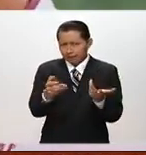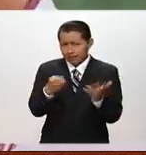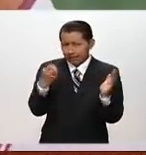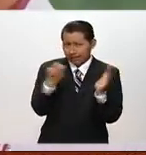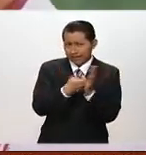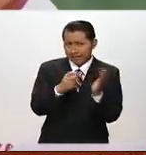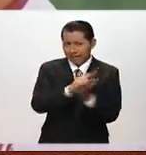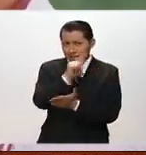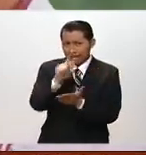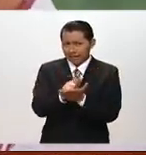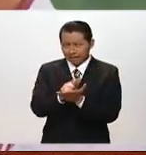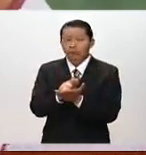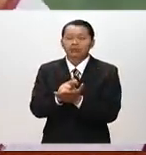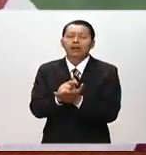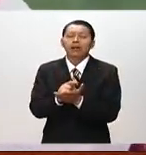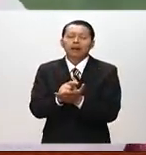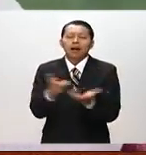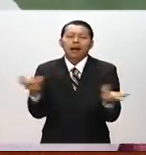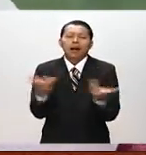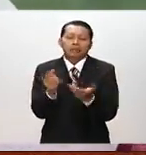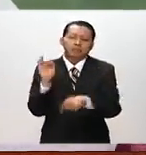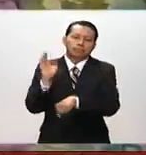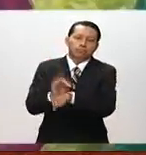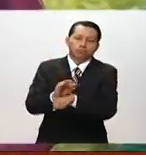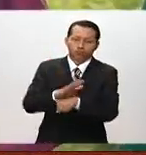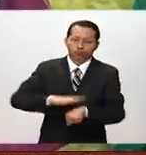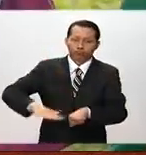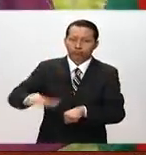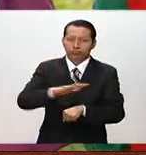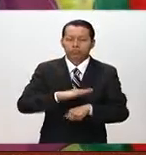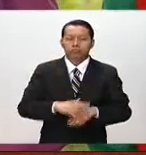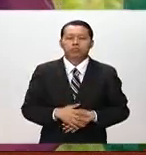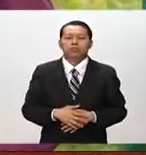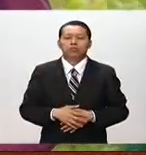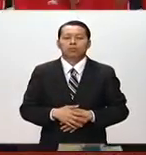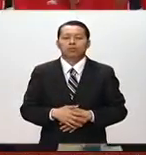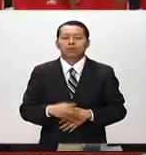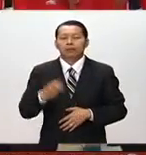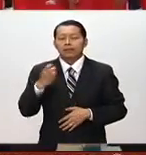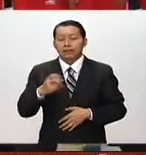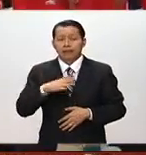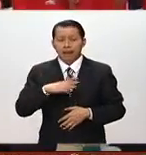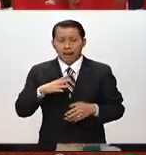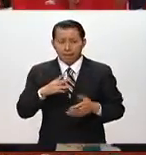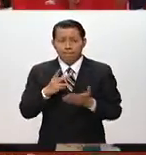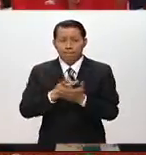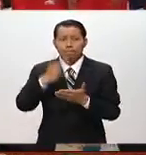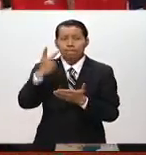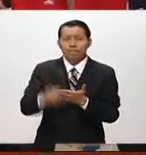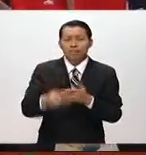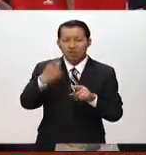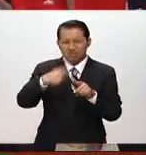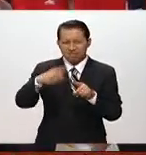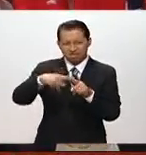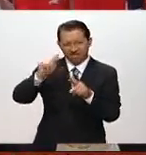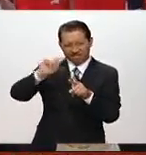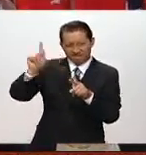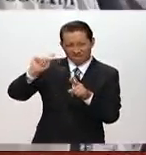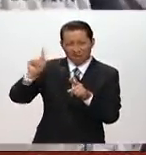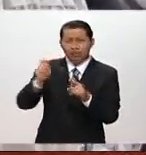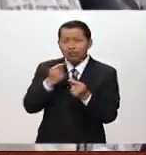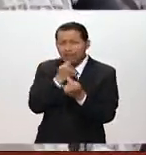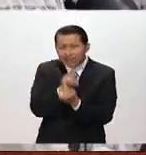leyes sean realidad en nuestra sociedad. En la ceremonia se premió a indígenas destacados, entre ellos a los